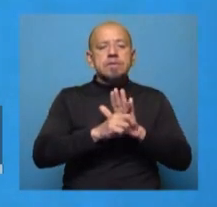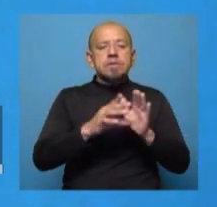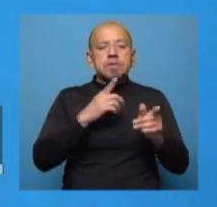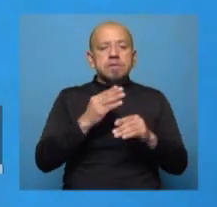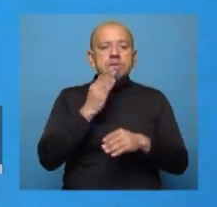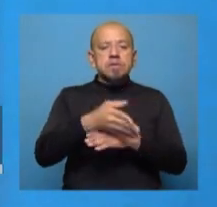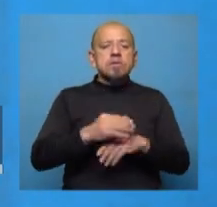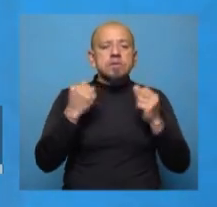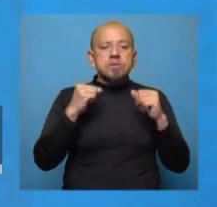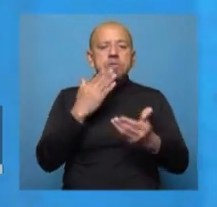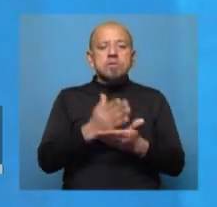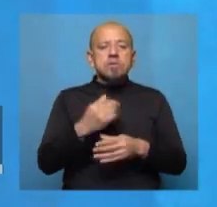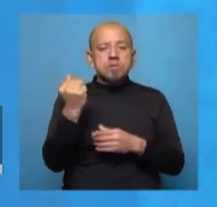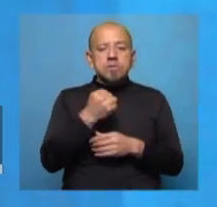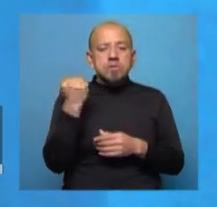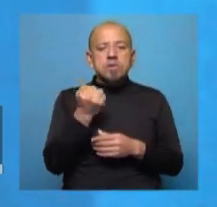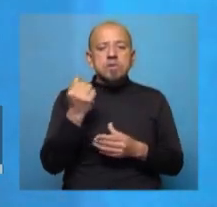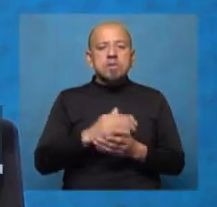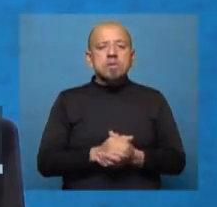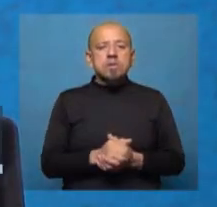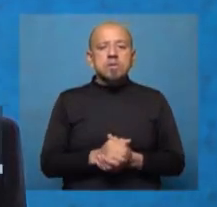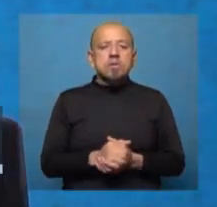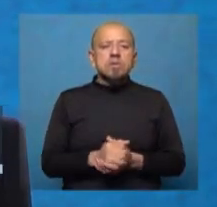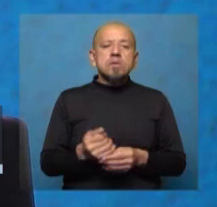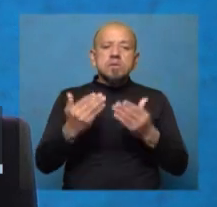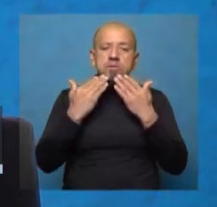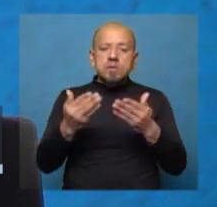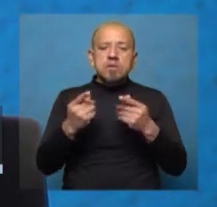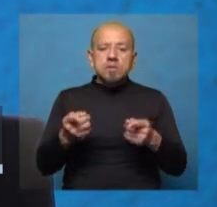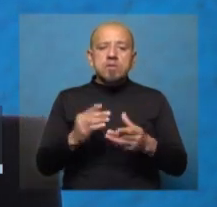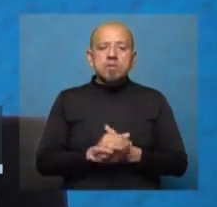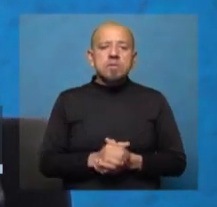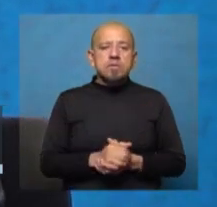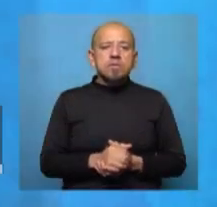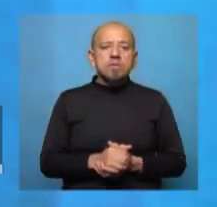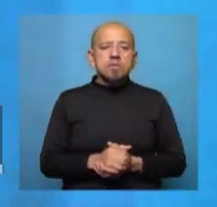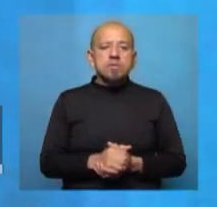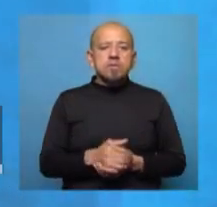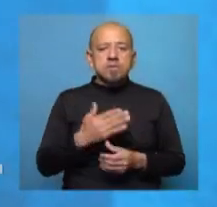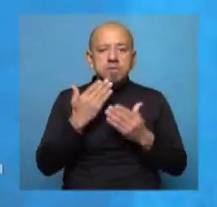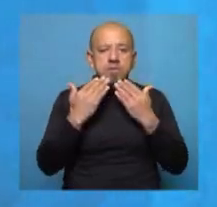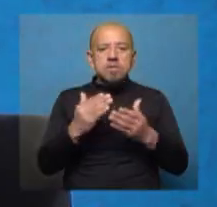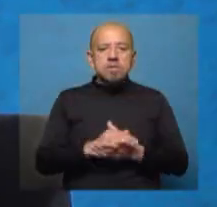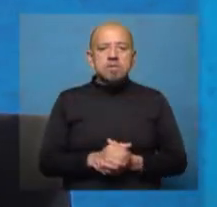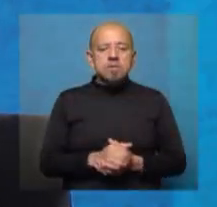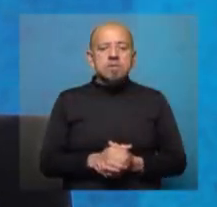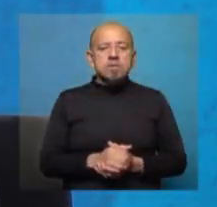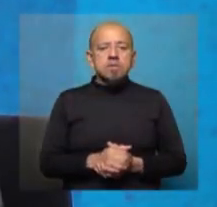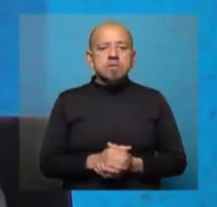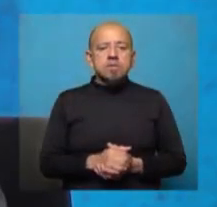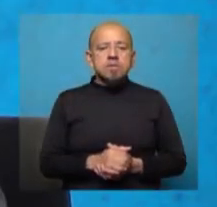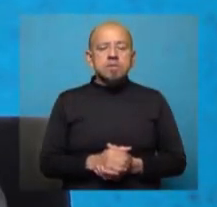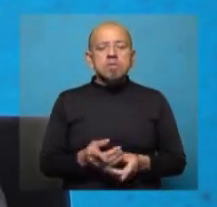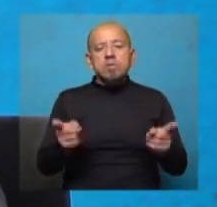acceso al deporte es un derecho fundamental de los seres humanos Fernando te agradezco tu visita esta noche aquí al ladoe eh a ti muchas gracias hasta la próxima eh nos vamos